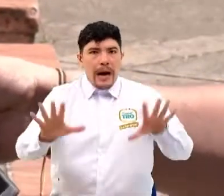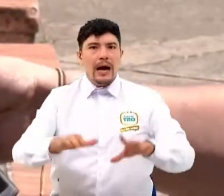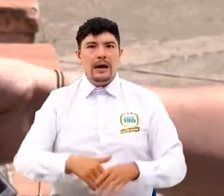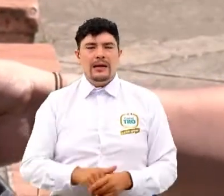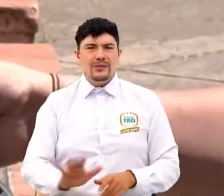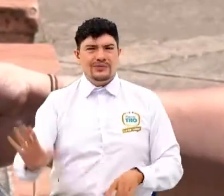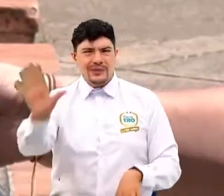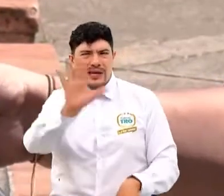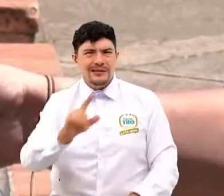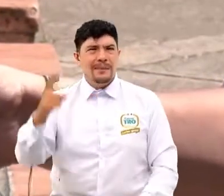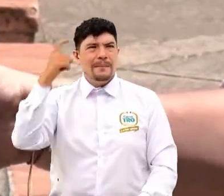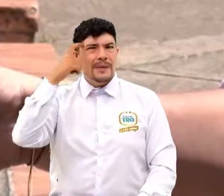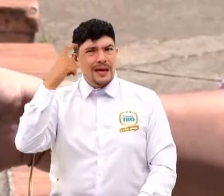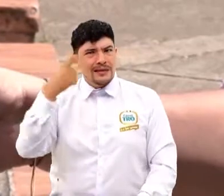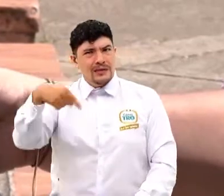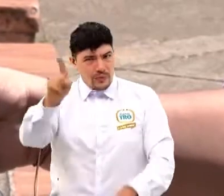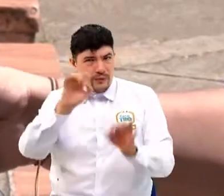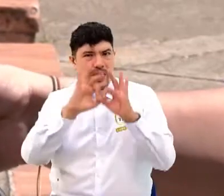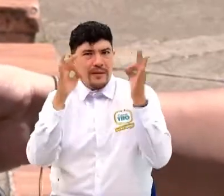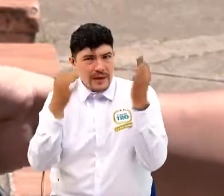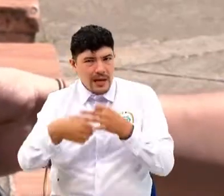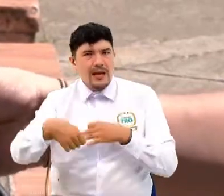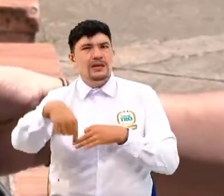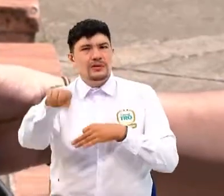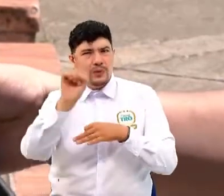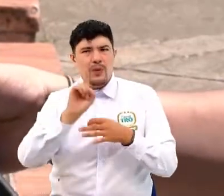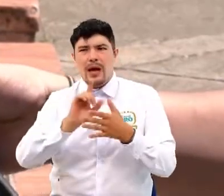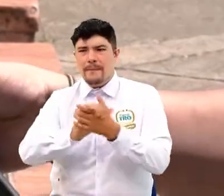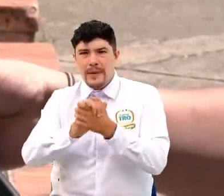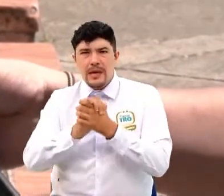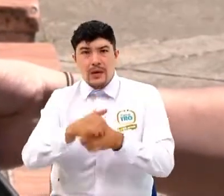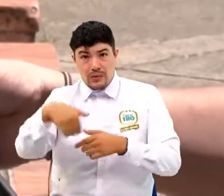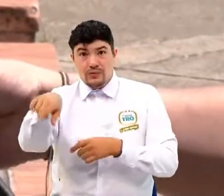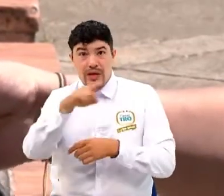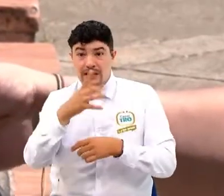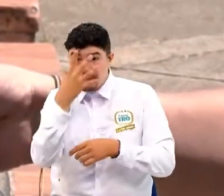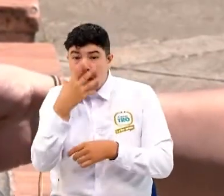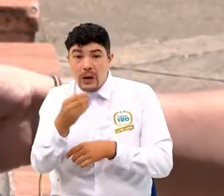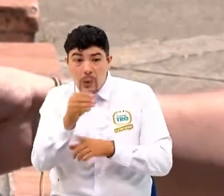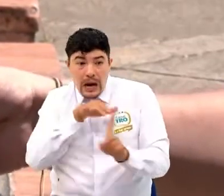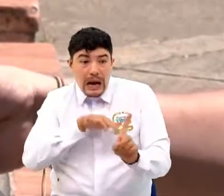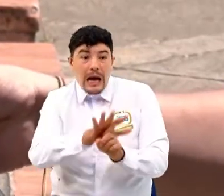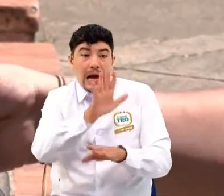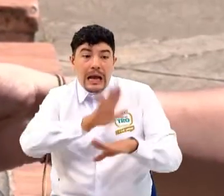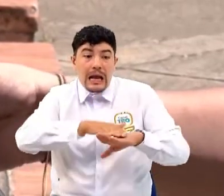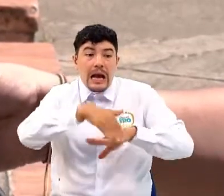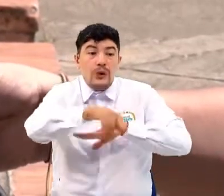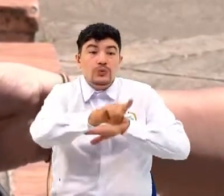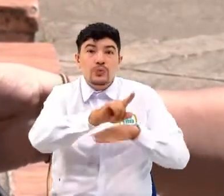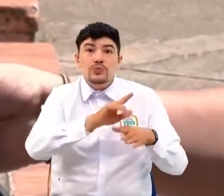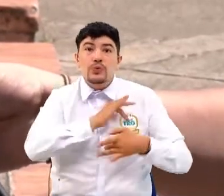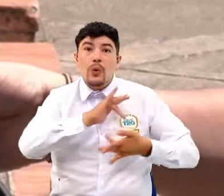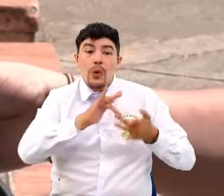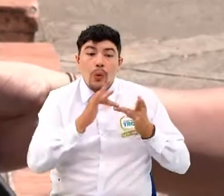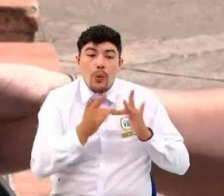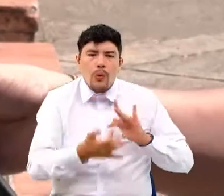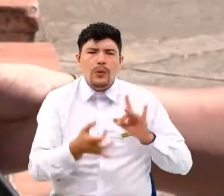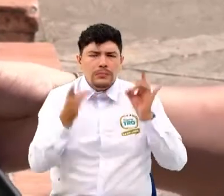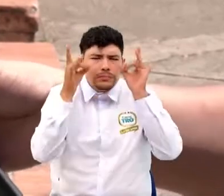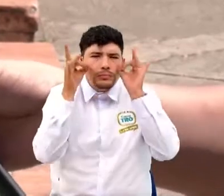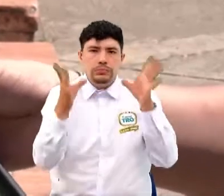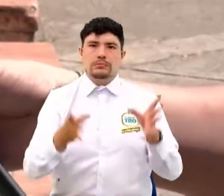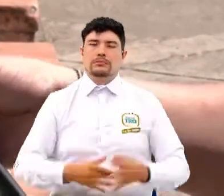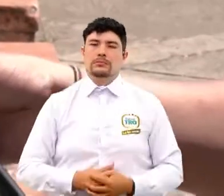que paren, que piensen también en sus seres queridos, en su familia y en el dolor que causan. Sí, es un dolor indescriptible que